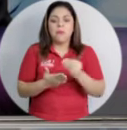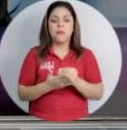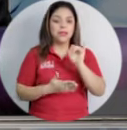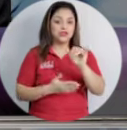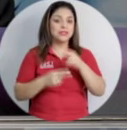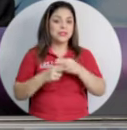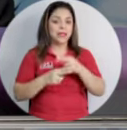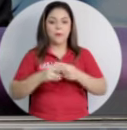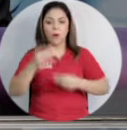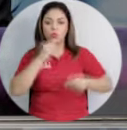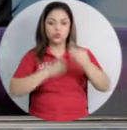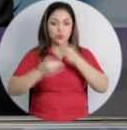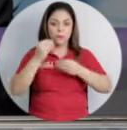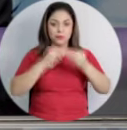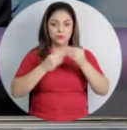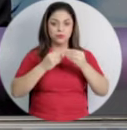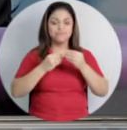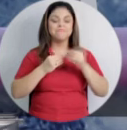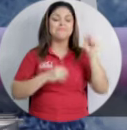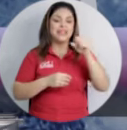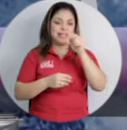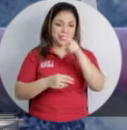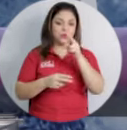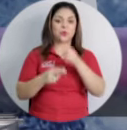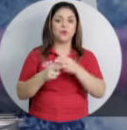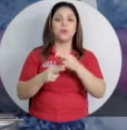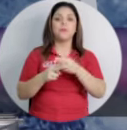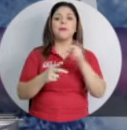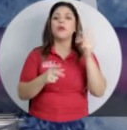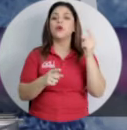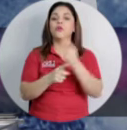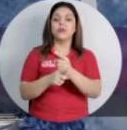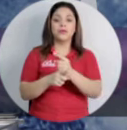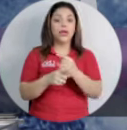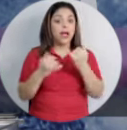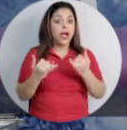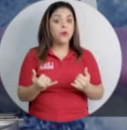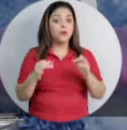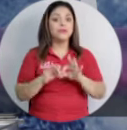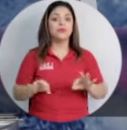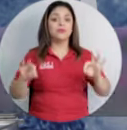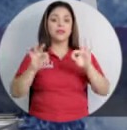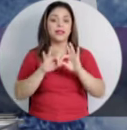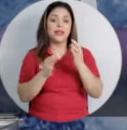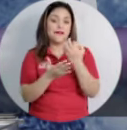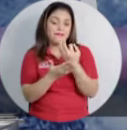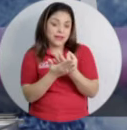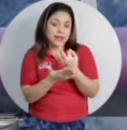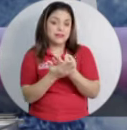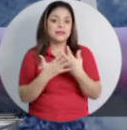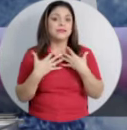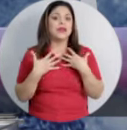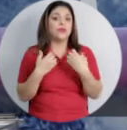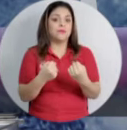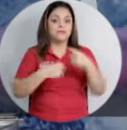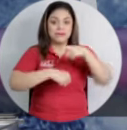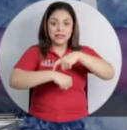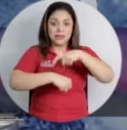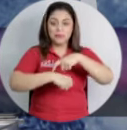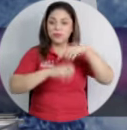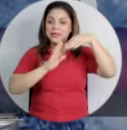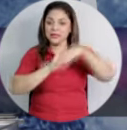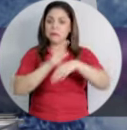El consumismo, esa es la palabra correcta. Sí, y más en estos tiempos, porque es tiempos de tener finanzas saludables en tiempos de crisis, es posible